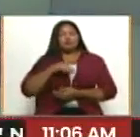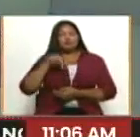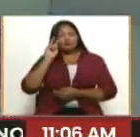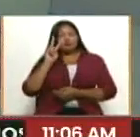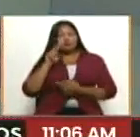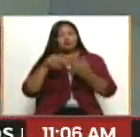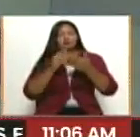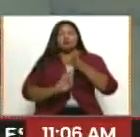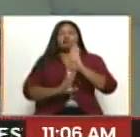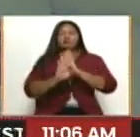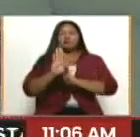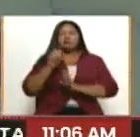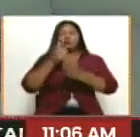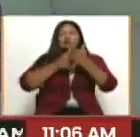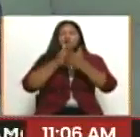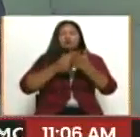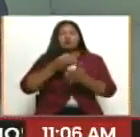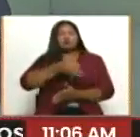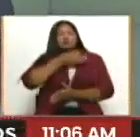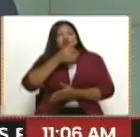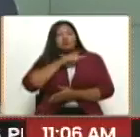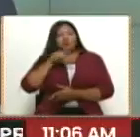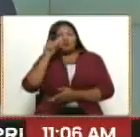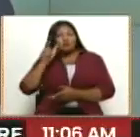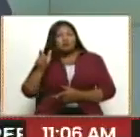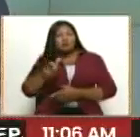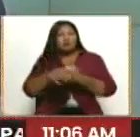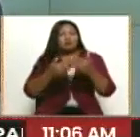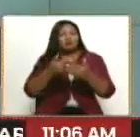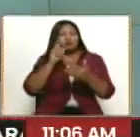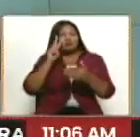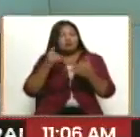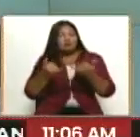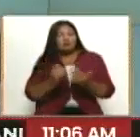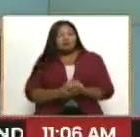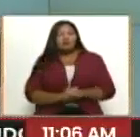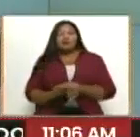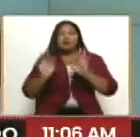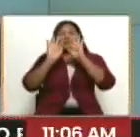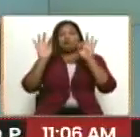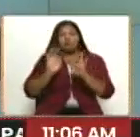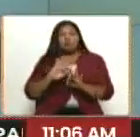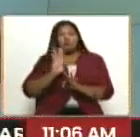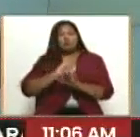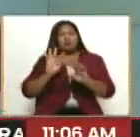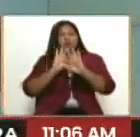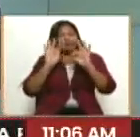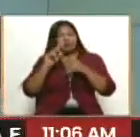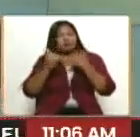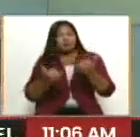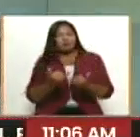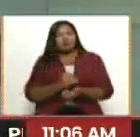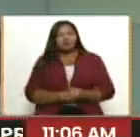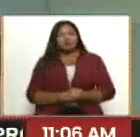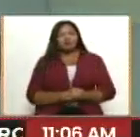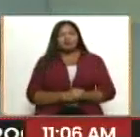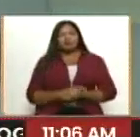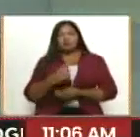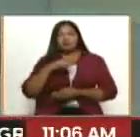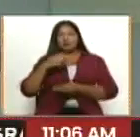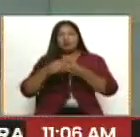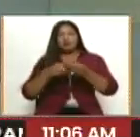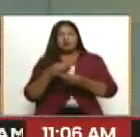obviamente los avances, las luchas sociales de nuestro pueblo, pero siempre también de una manera muy autocrítica, irreverente y siempre siendo él